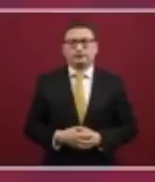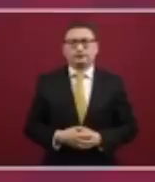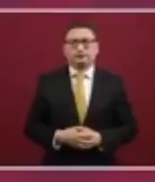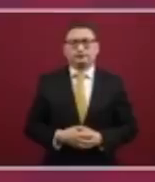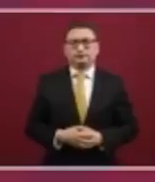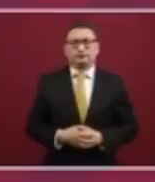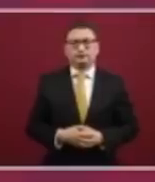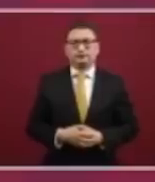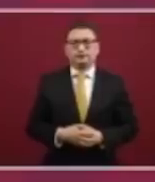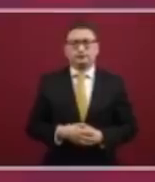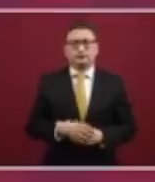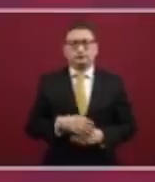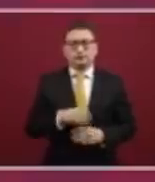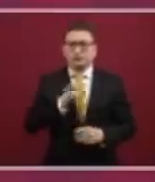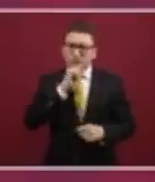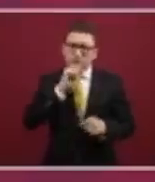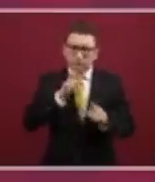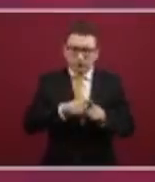la curación,